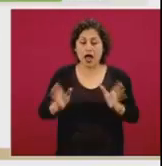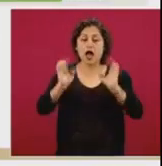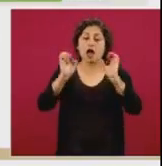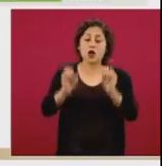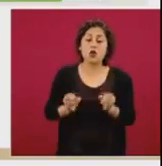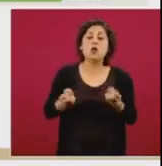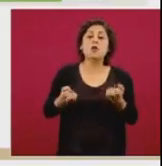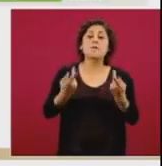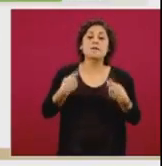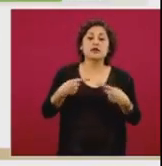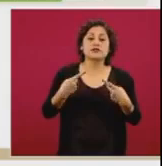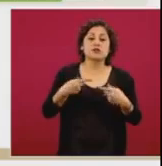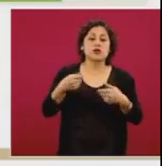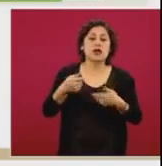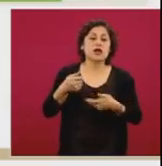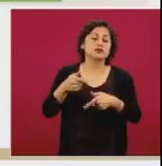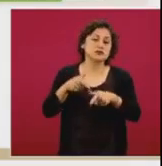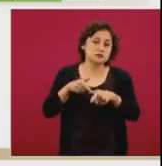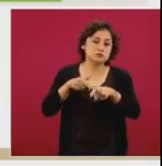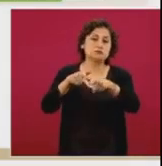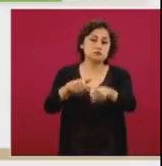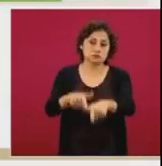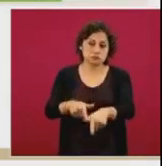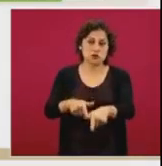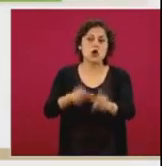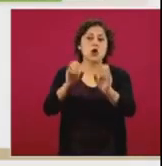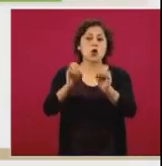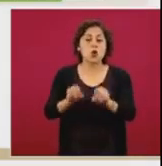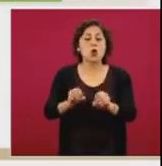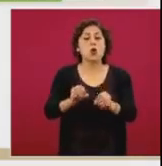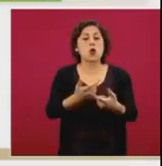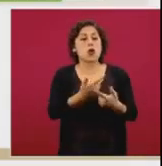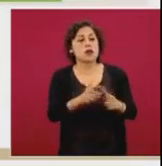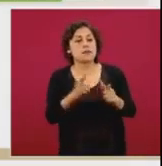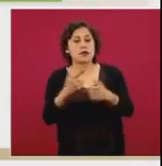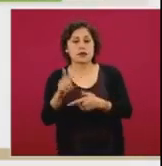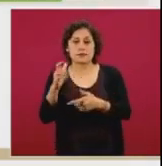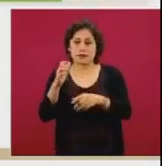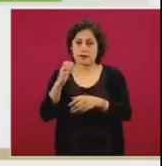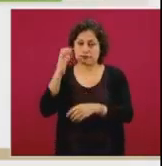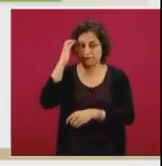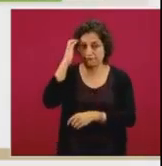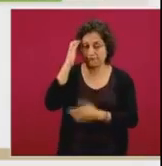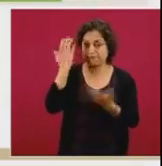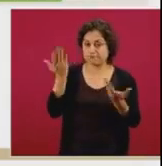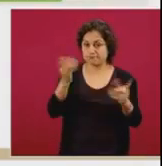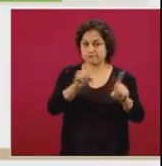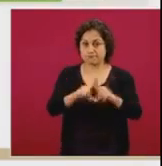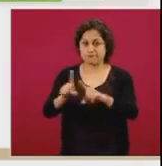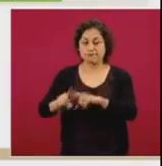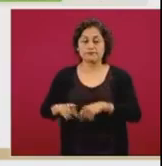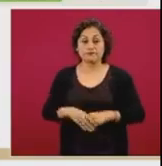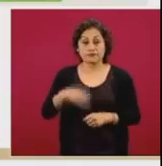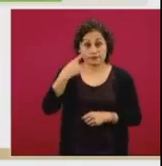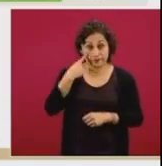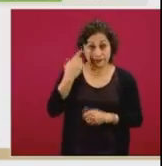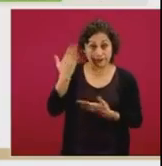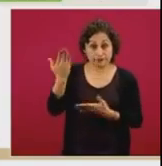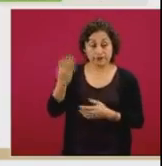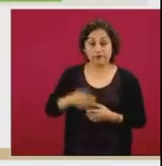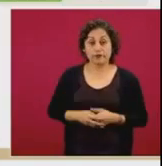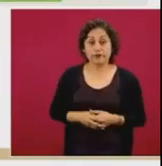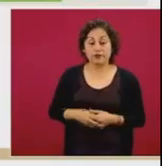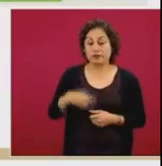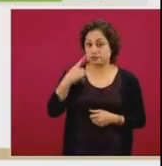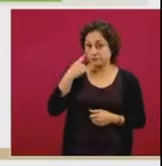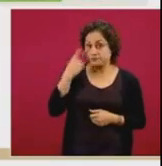camas que estaban desocupadas se van ocupando. Afortunadamente, como pueden observar en